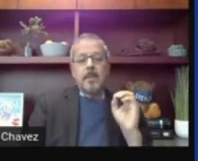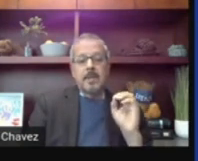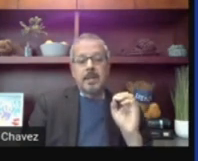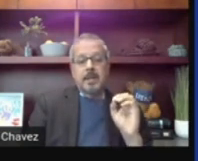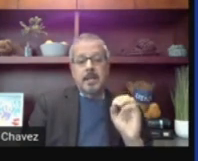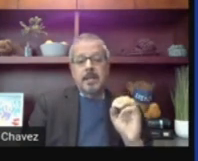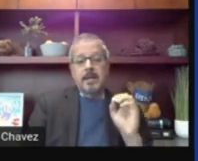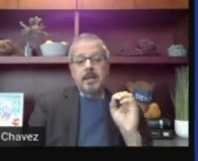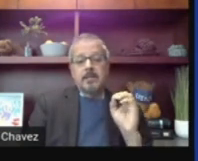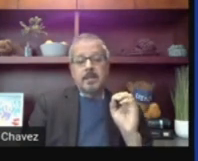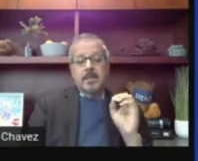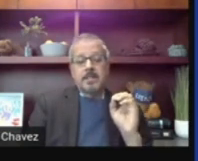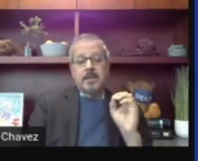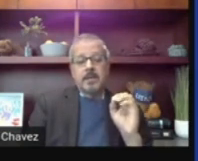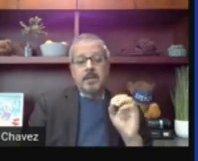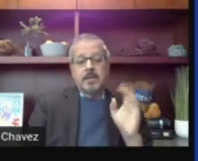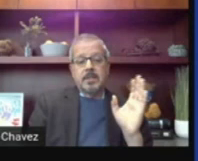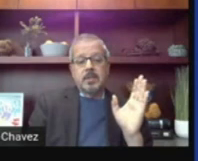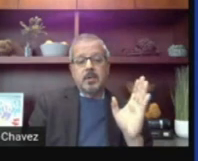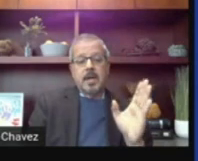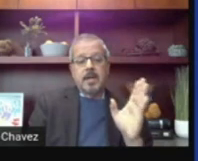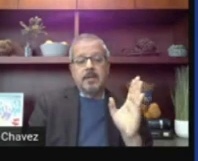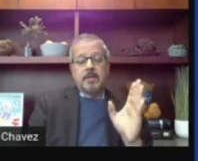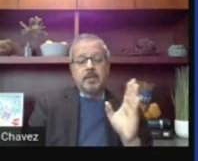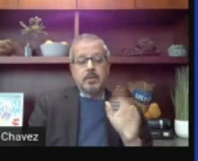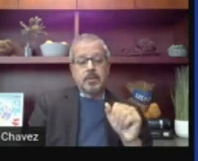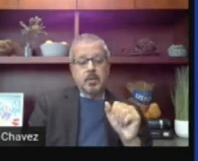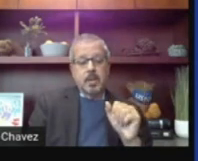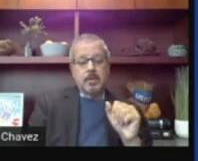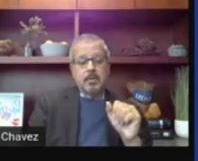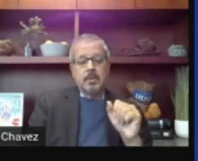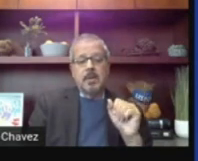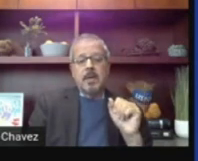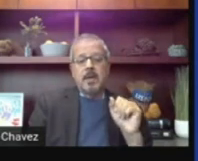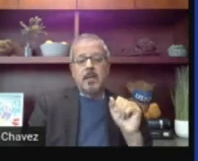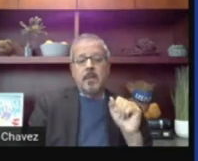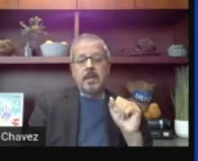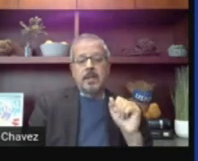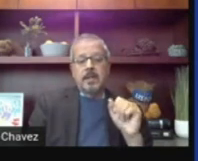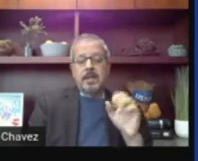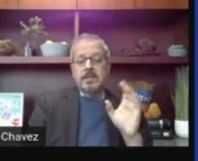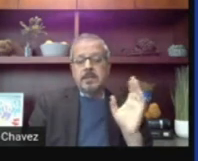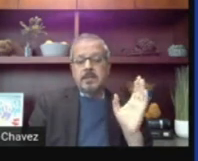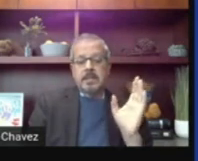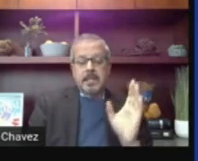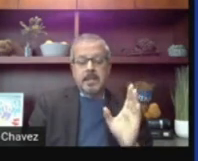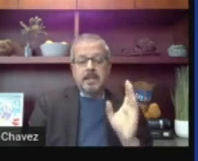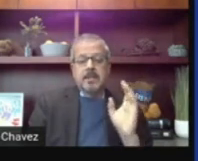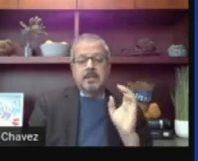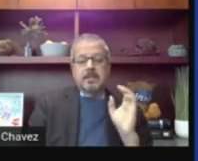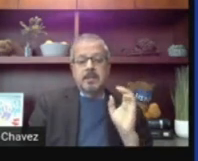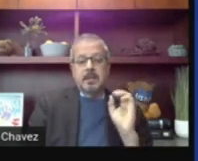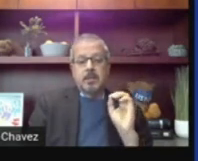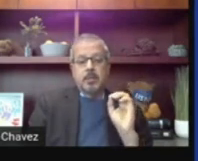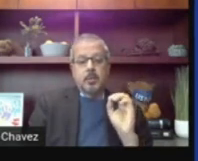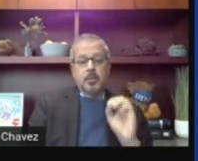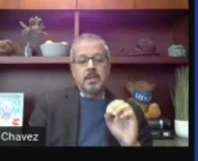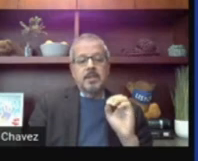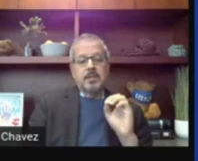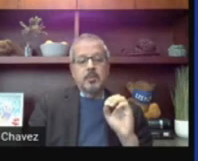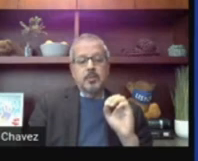otros. Mantener las ventanas abiertas y un aire fresco circulado. Mantener las salidas,